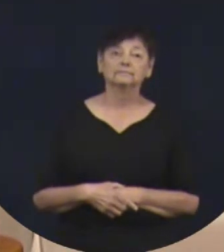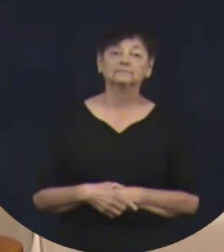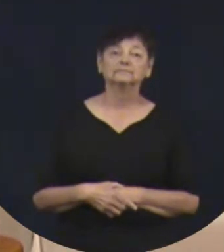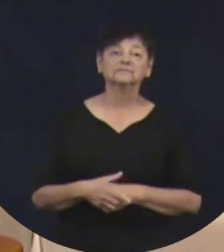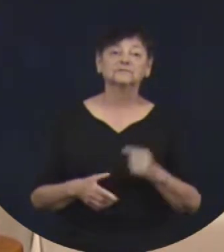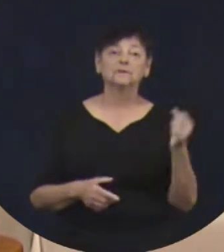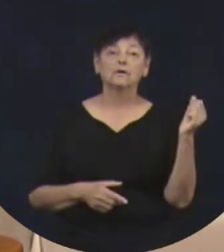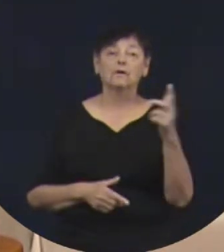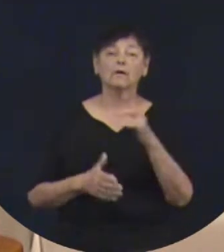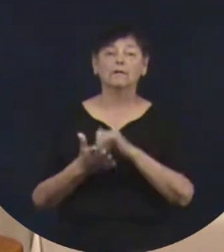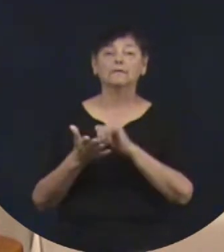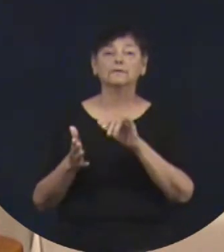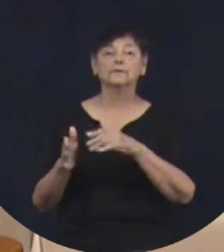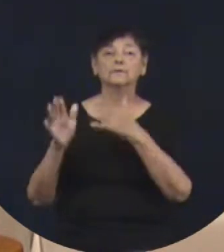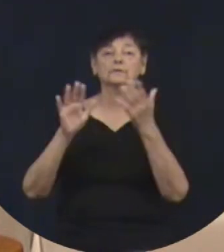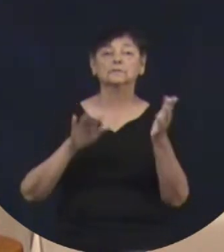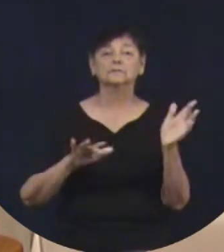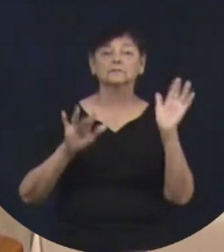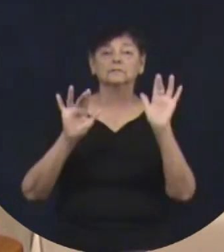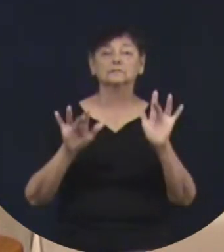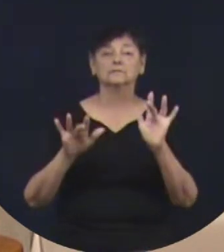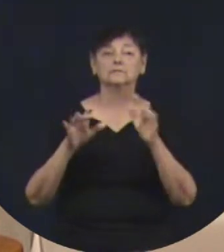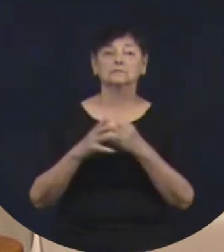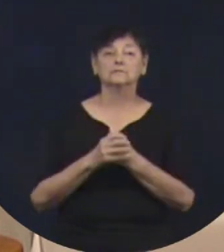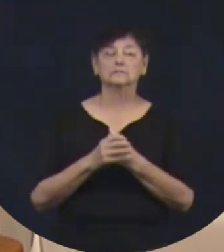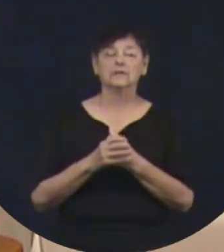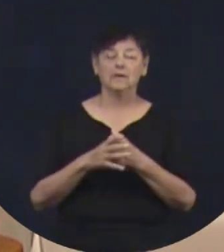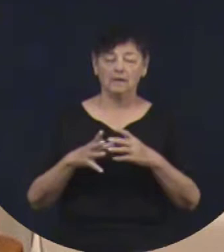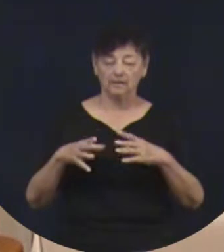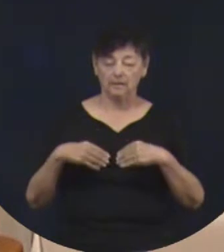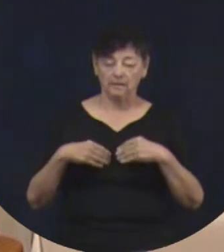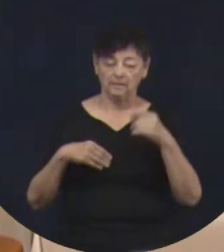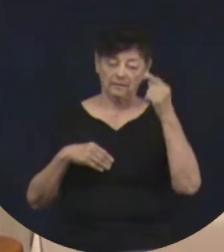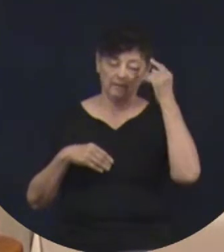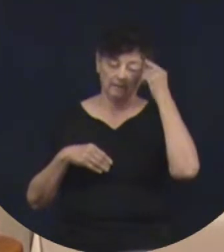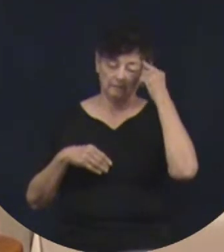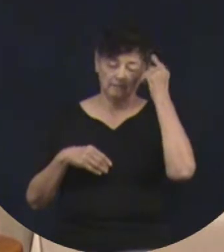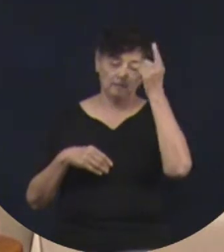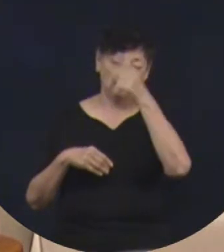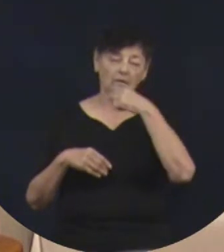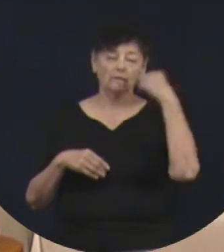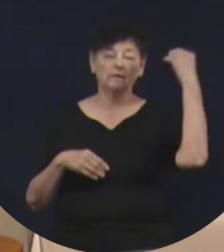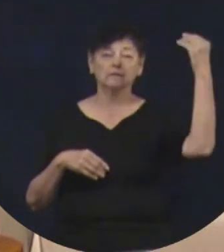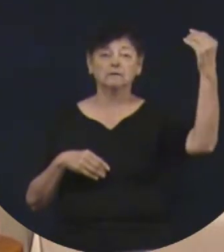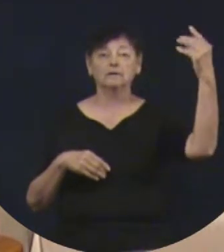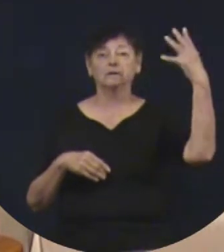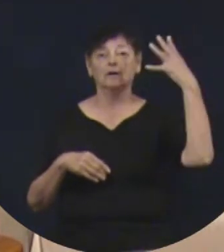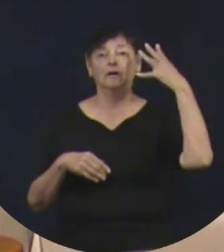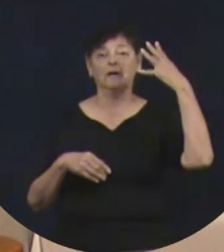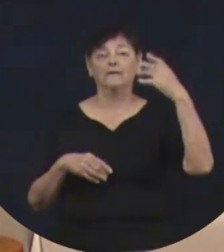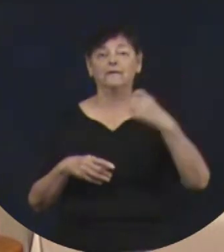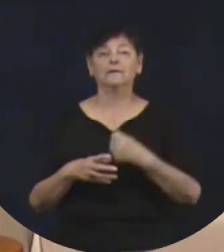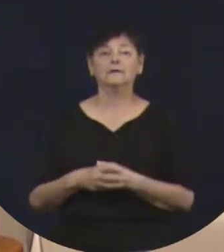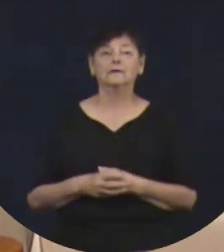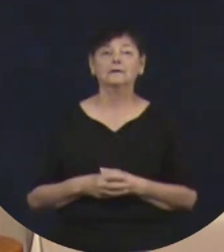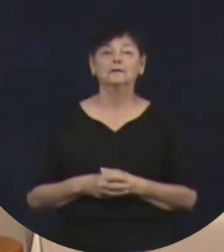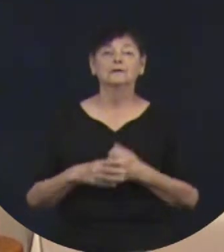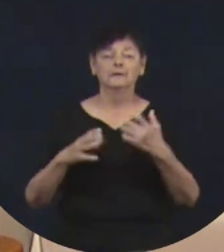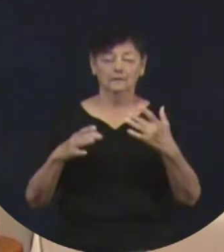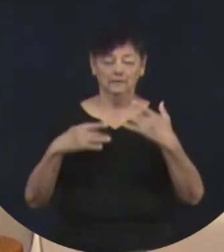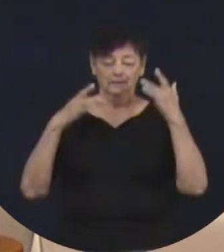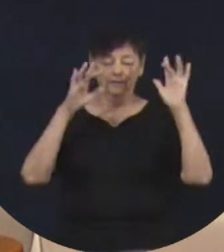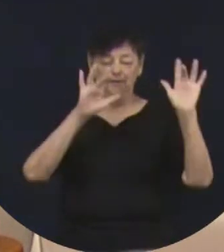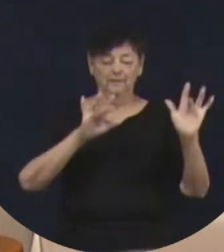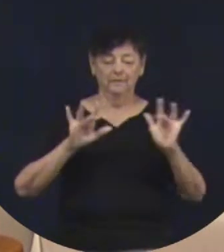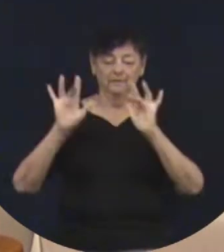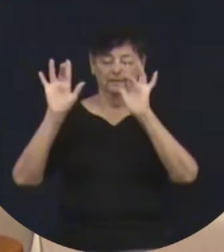Y de todos los que han muerto en tu misericordia, admítelos a contemplar la luz de tu rostro. Ten misericordia